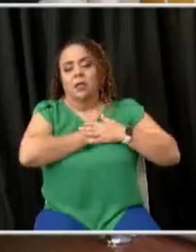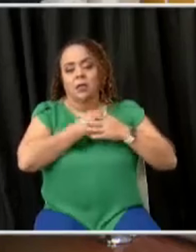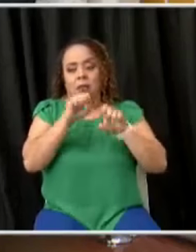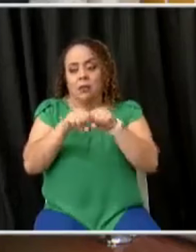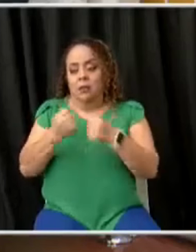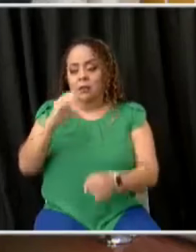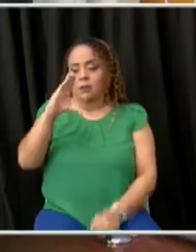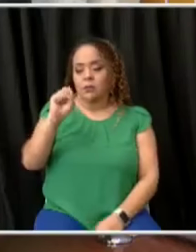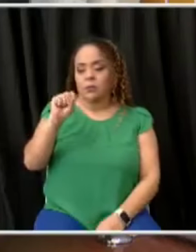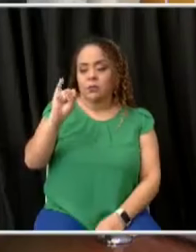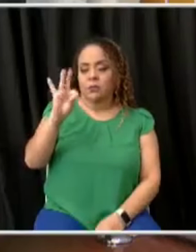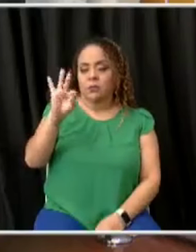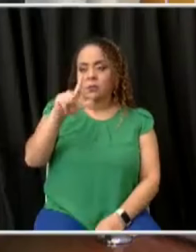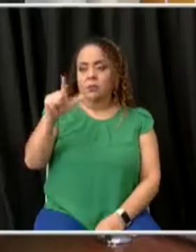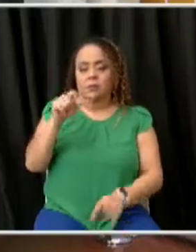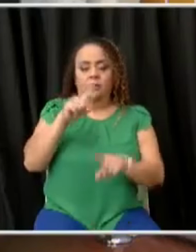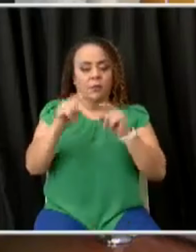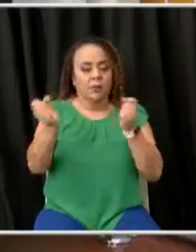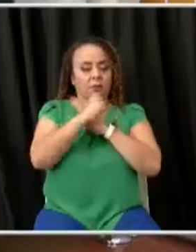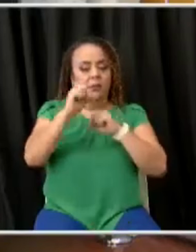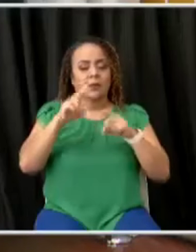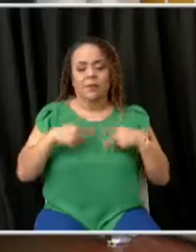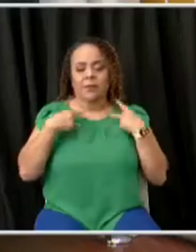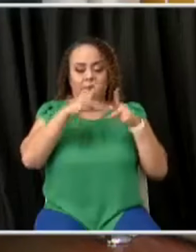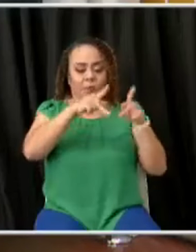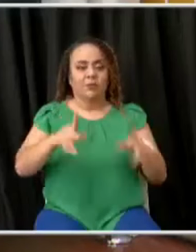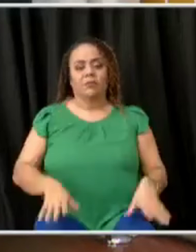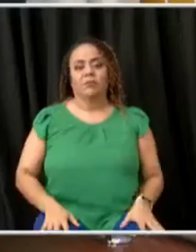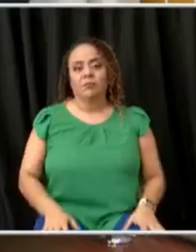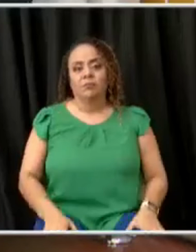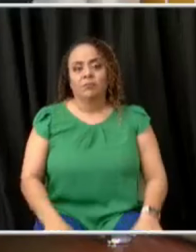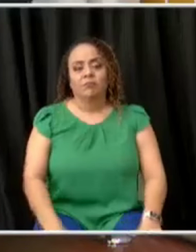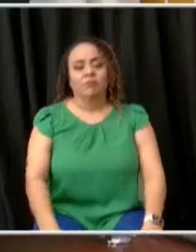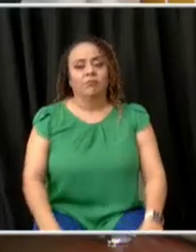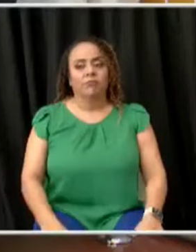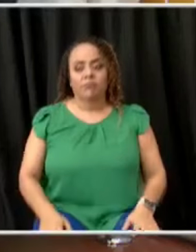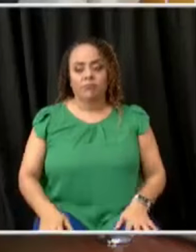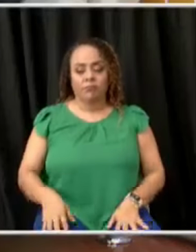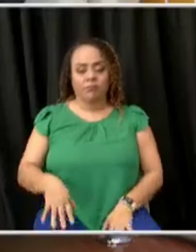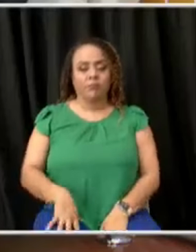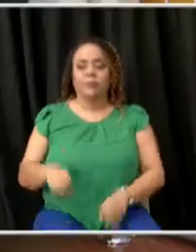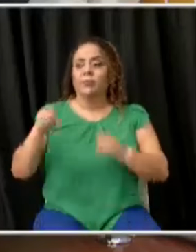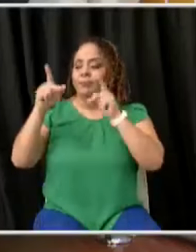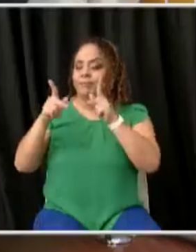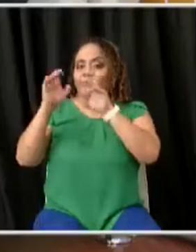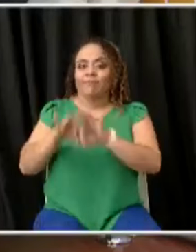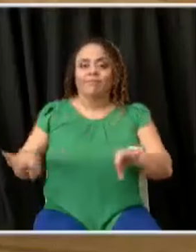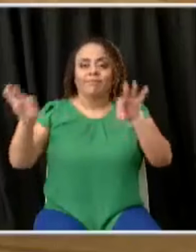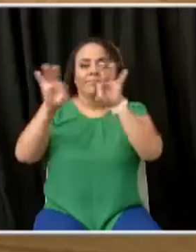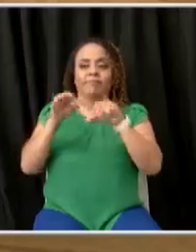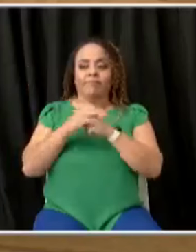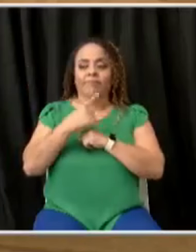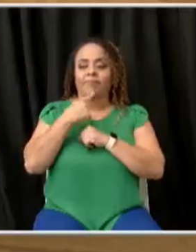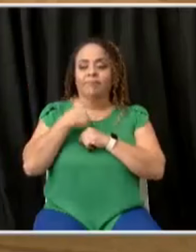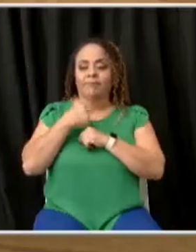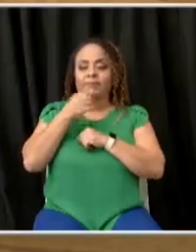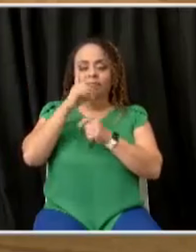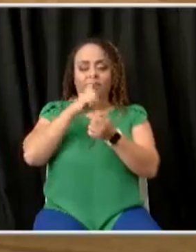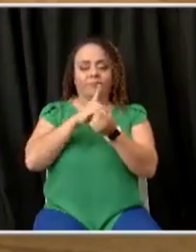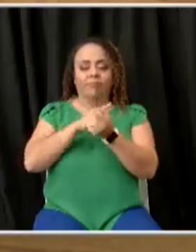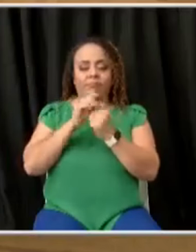después vemos qué hacemos con esa costilla, pero hay que salvarle la vida a la persona. O sea, estamos frente a algo de vida o muerte. Ok, muy importante lo que nos recomienda el doctor. Vean